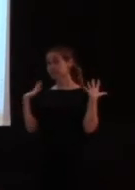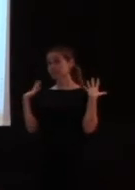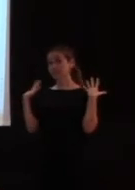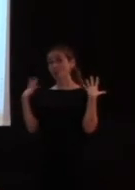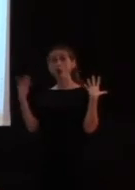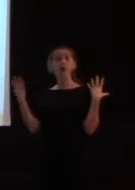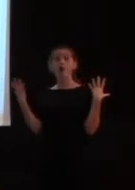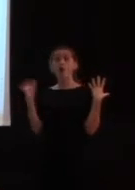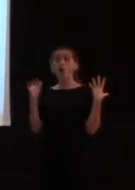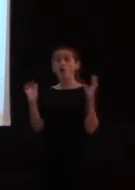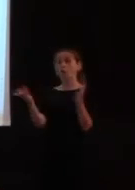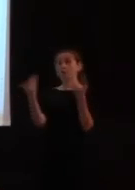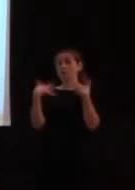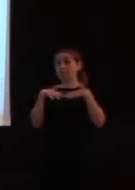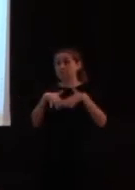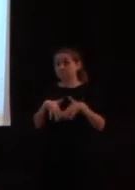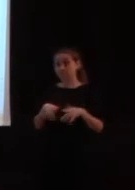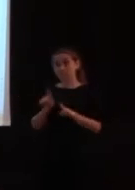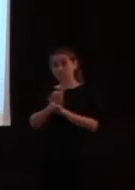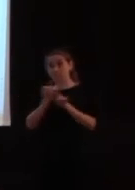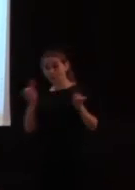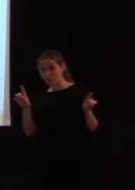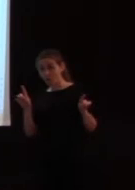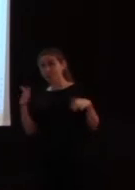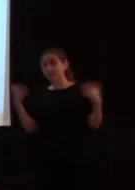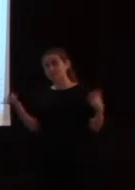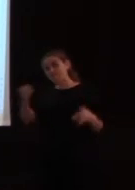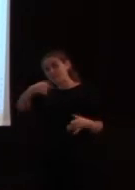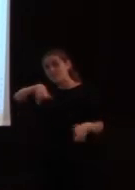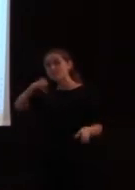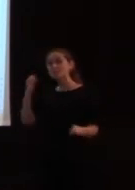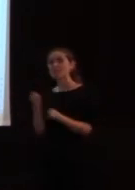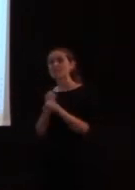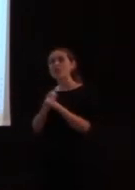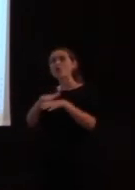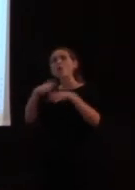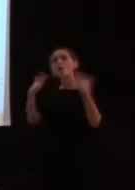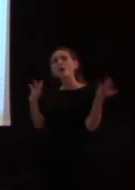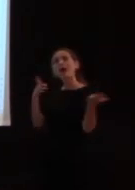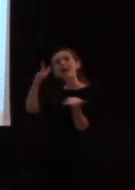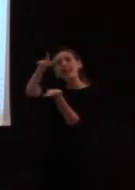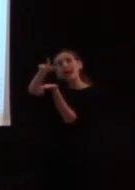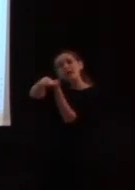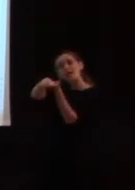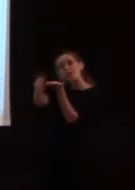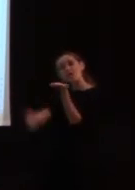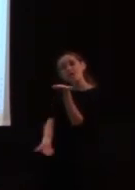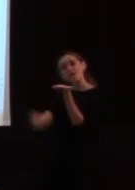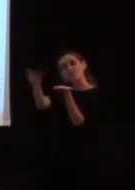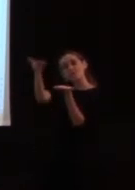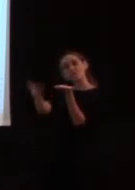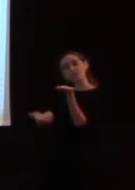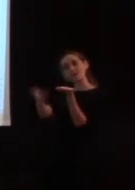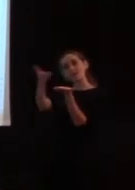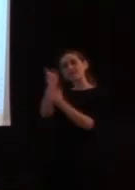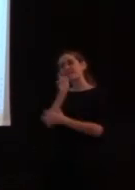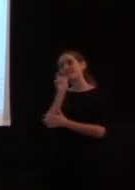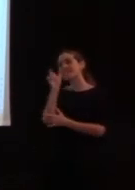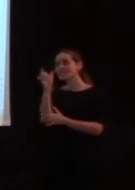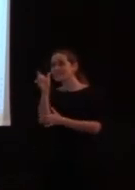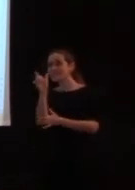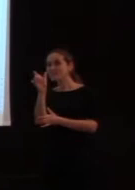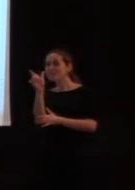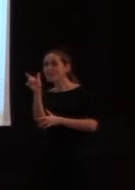que no se las hacen suyas. Entonces, nuestro trabajo es dar relevancia a términos que normalmente no utilizan y que